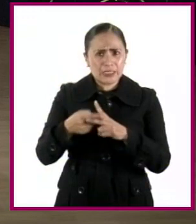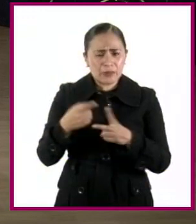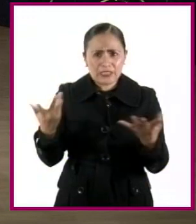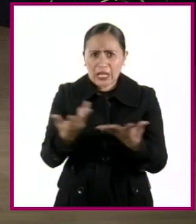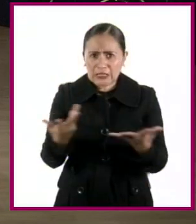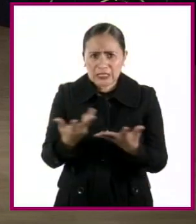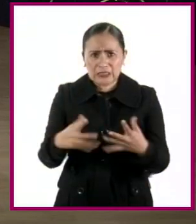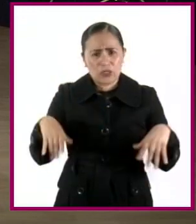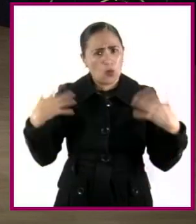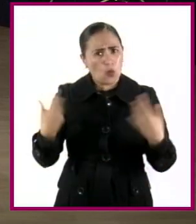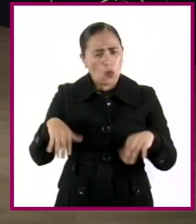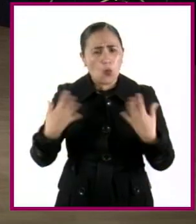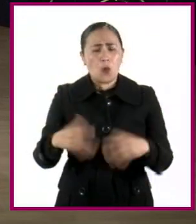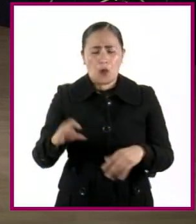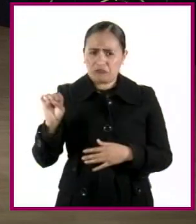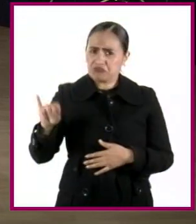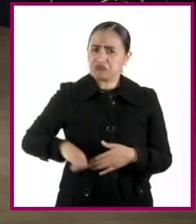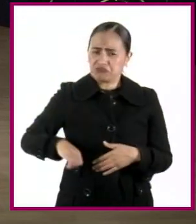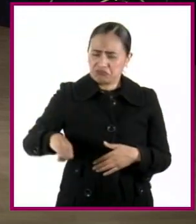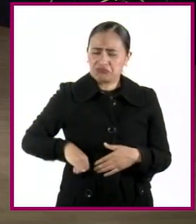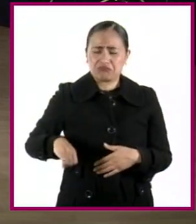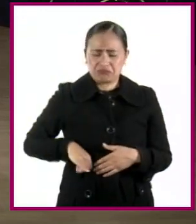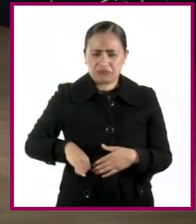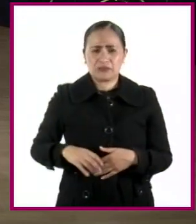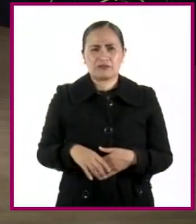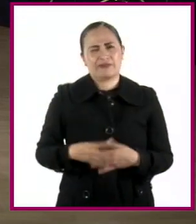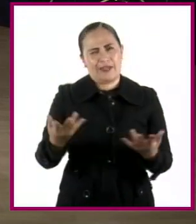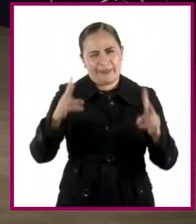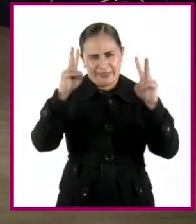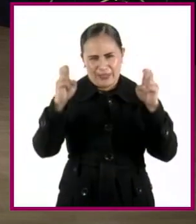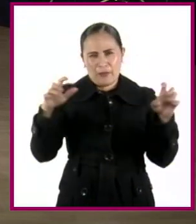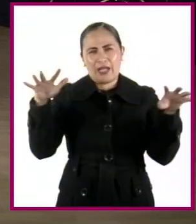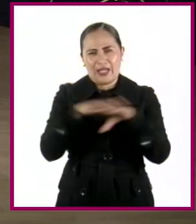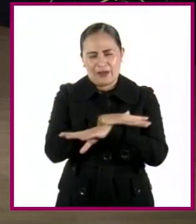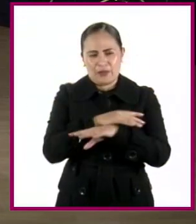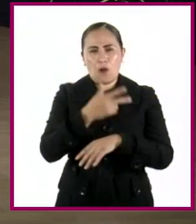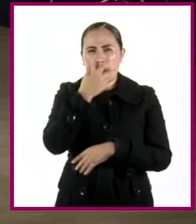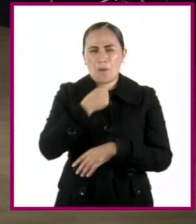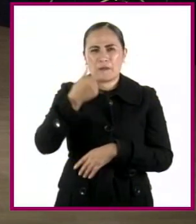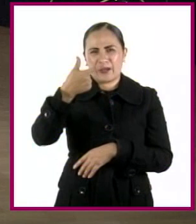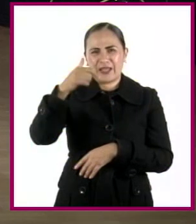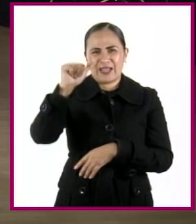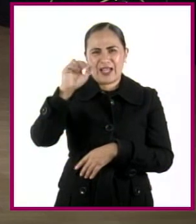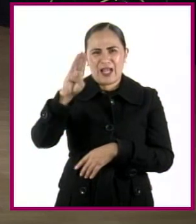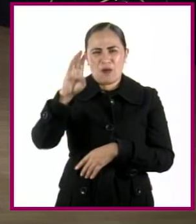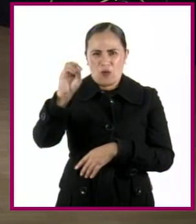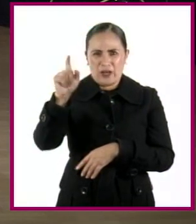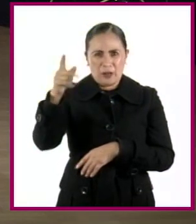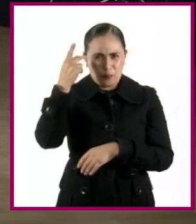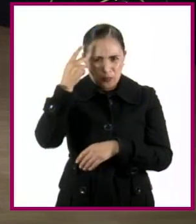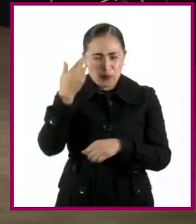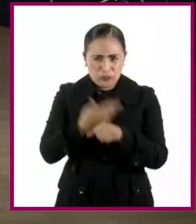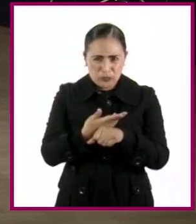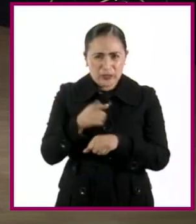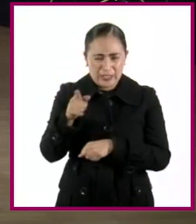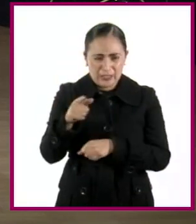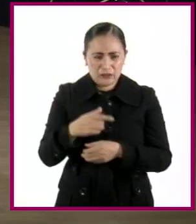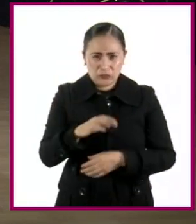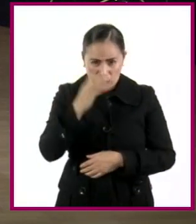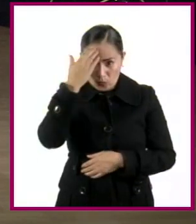matemáticas. Bueno, y cambiando de tema, ¿tú conoces a Gabo de producción? Claro, Gabo,